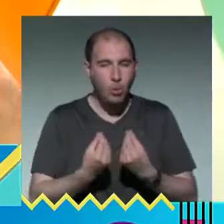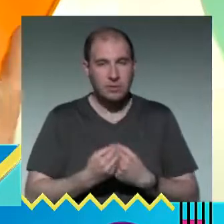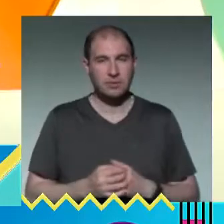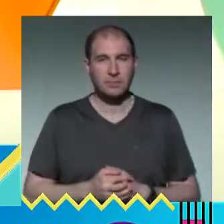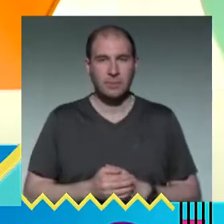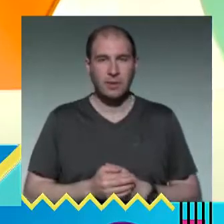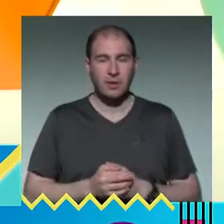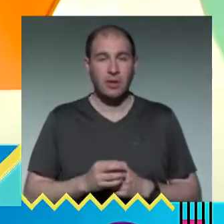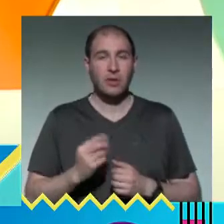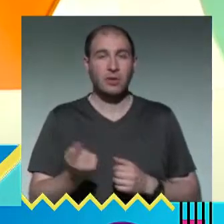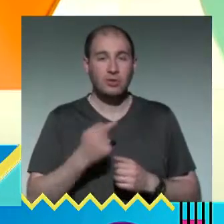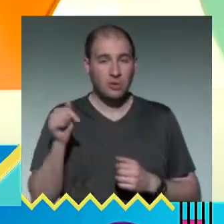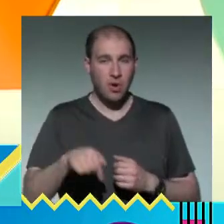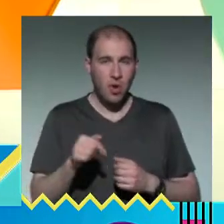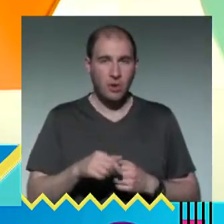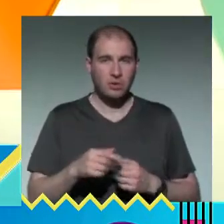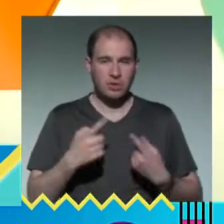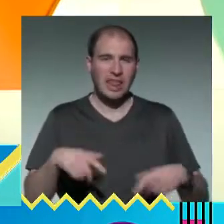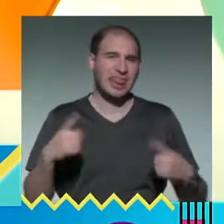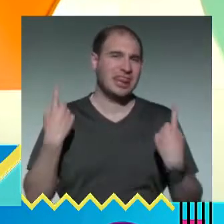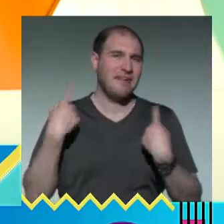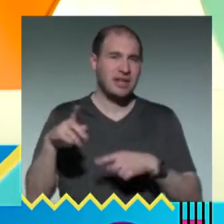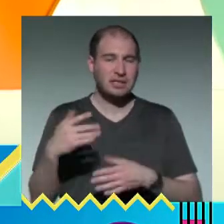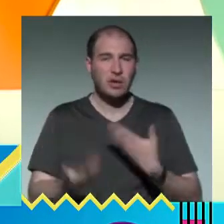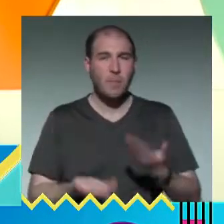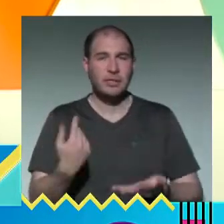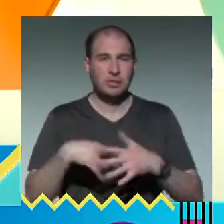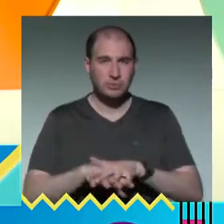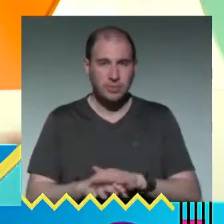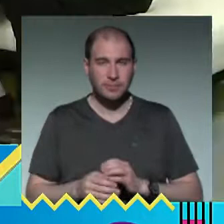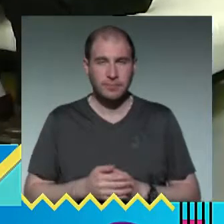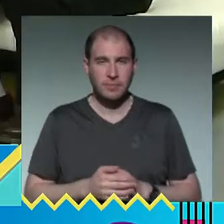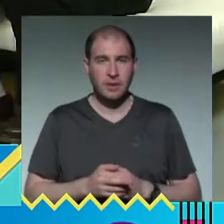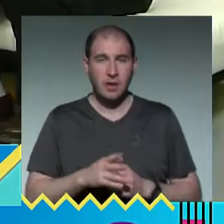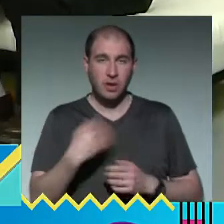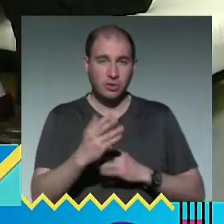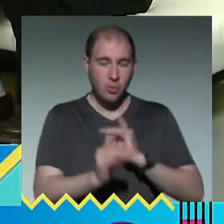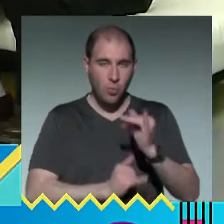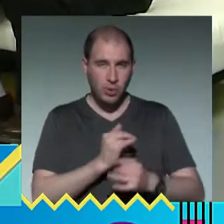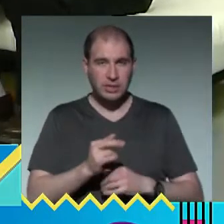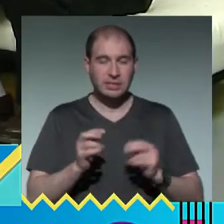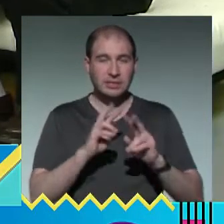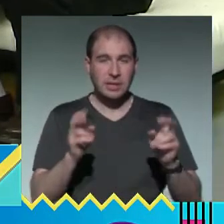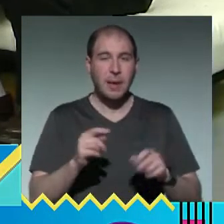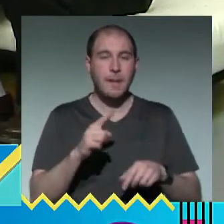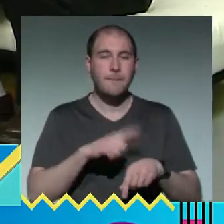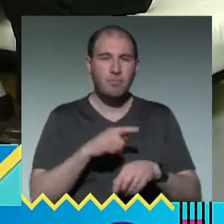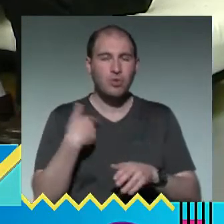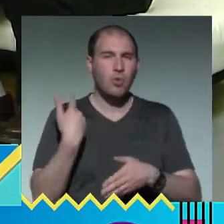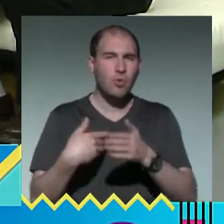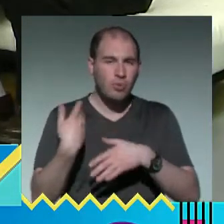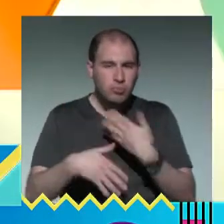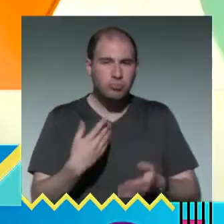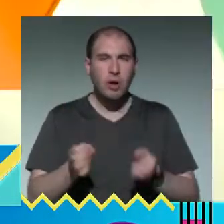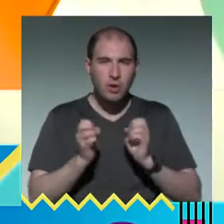hoy estamos en una situación muy diferente en cuanto a la inclusión de lo que estamos hablando de las épocas revolucionarias o